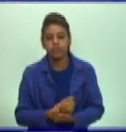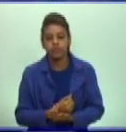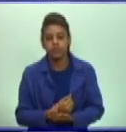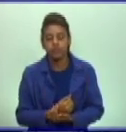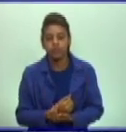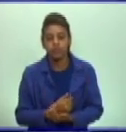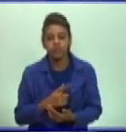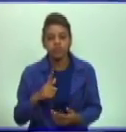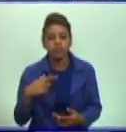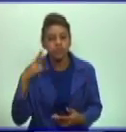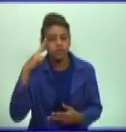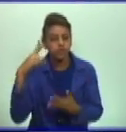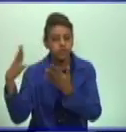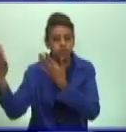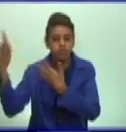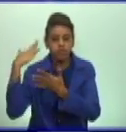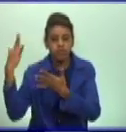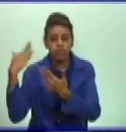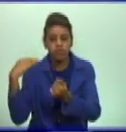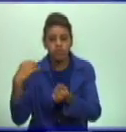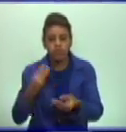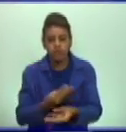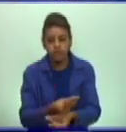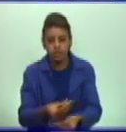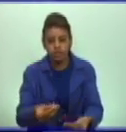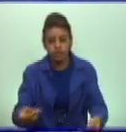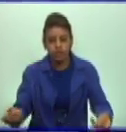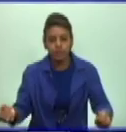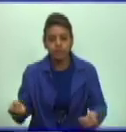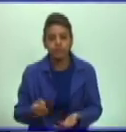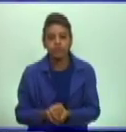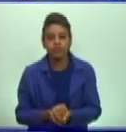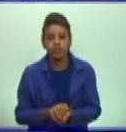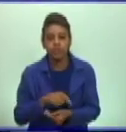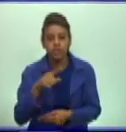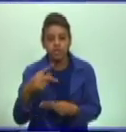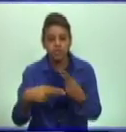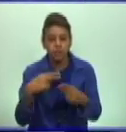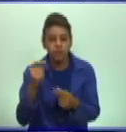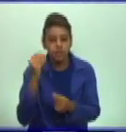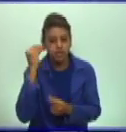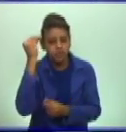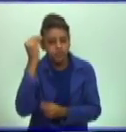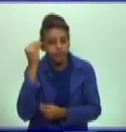les recuerda en la tierra, y eso me hace